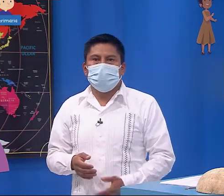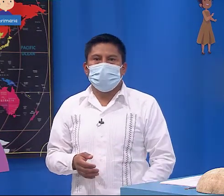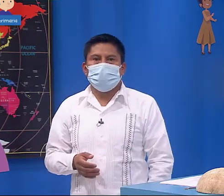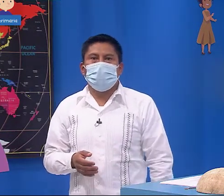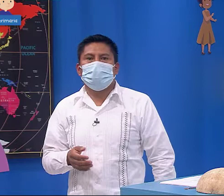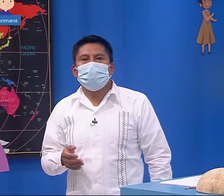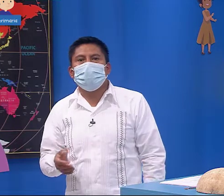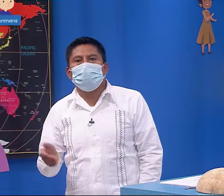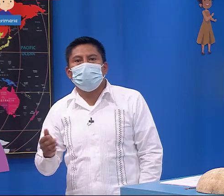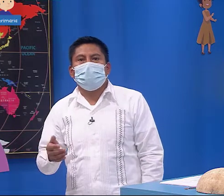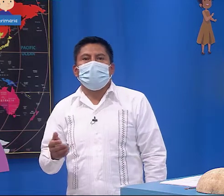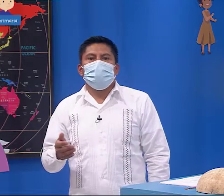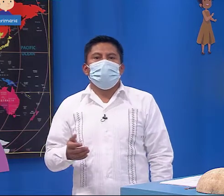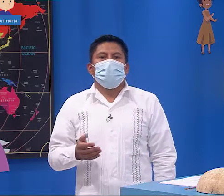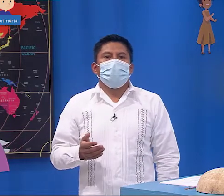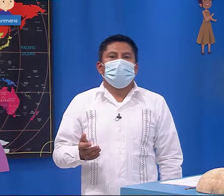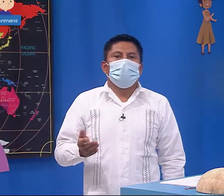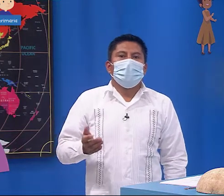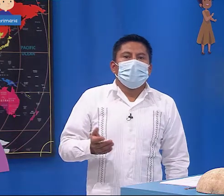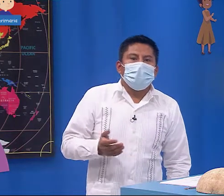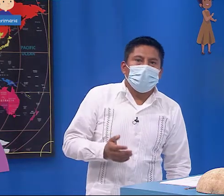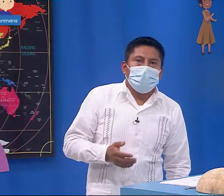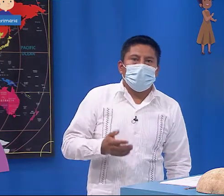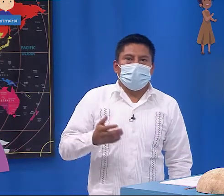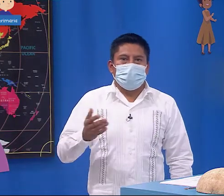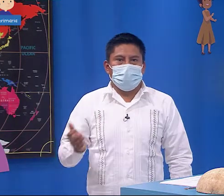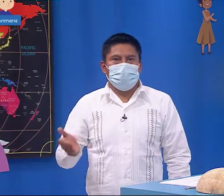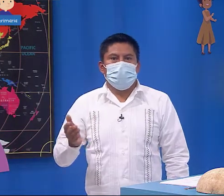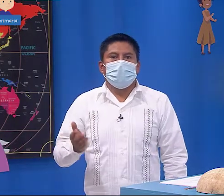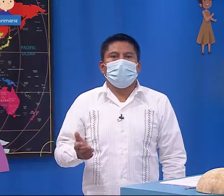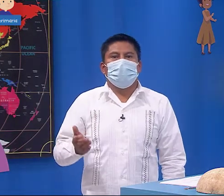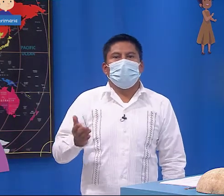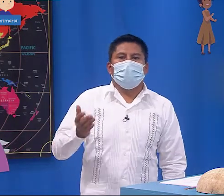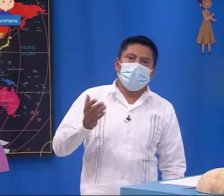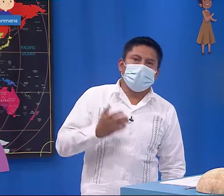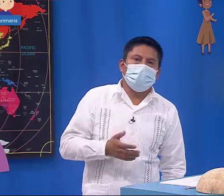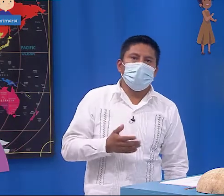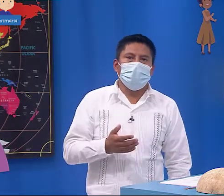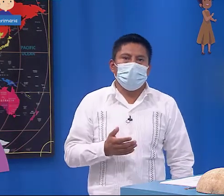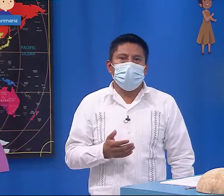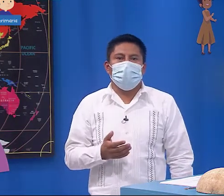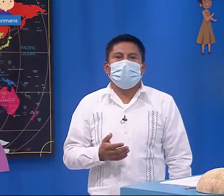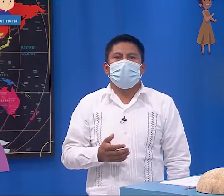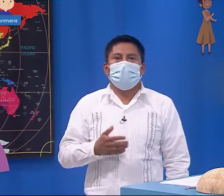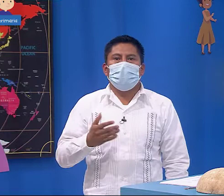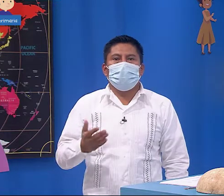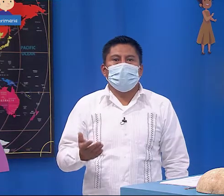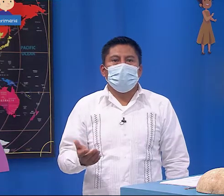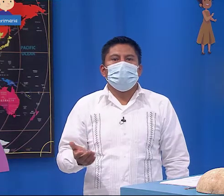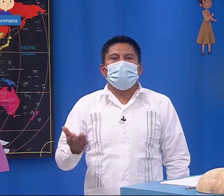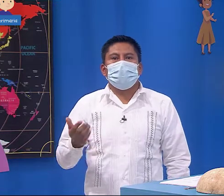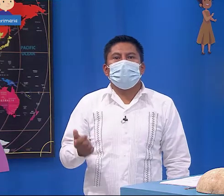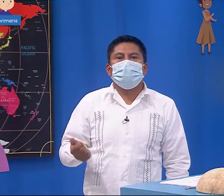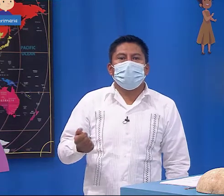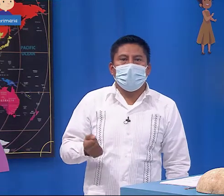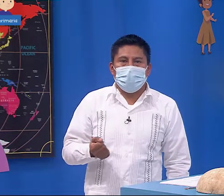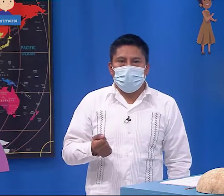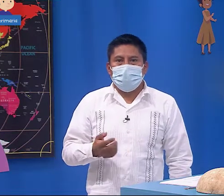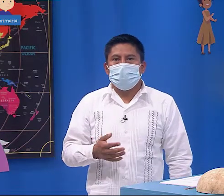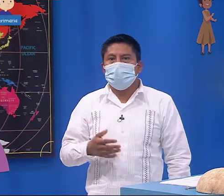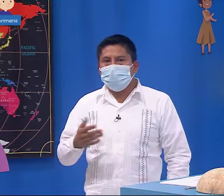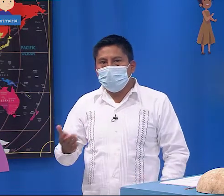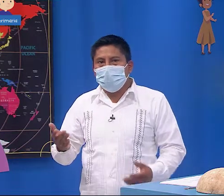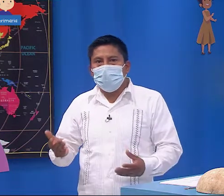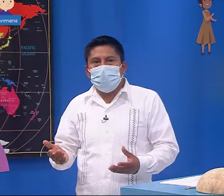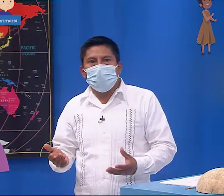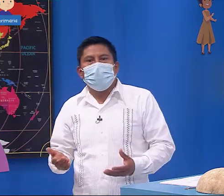gonda, ya o shudito ona, duhawona, shubota shumo no, que javina, arnuka,